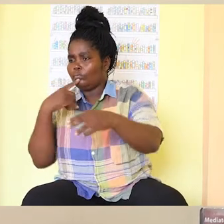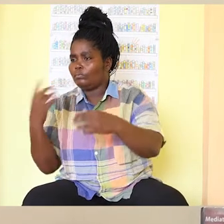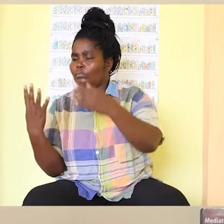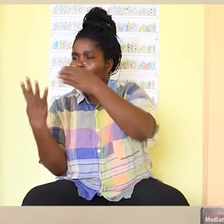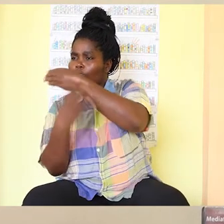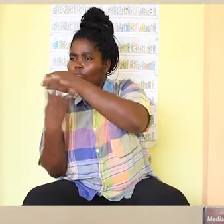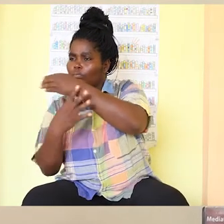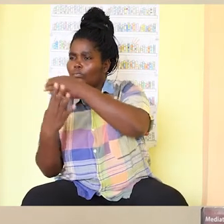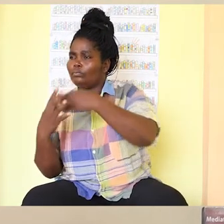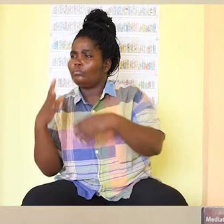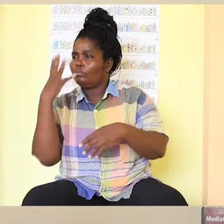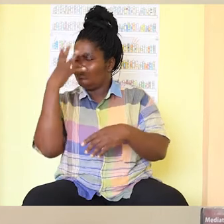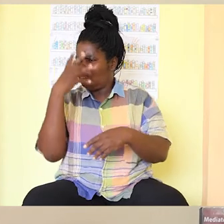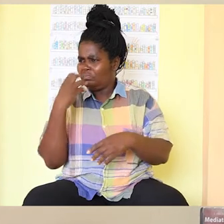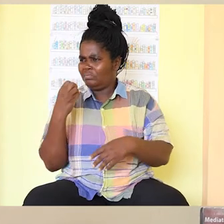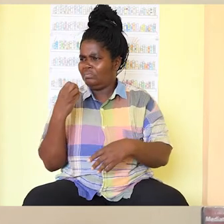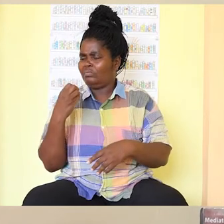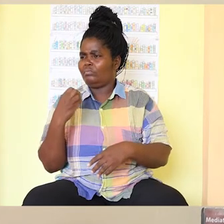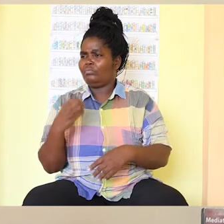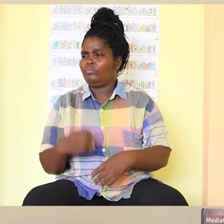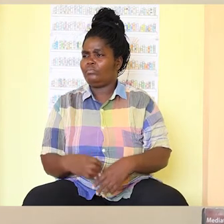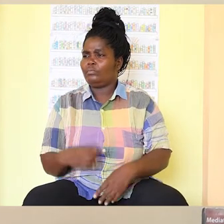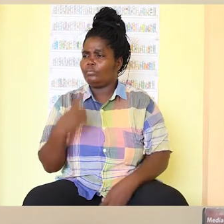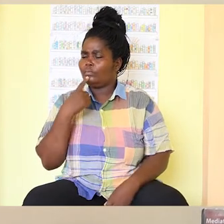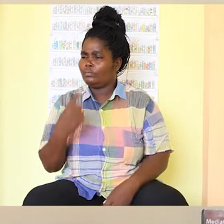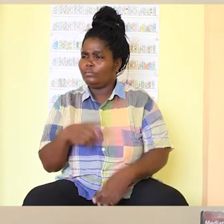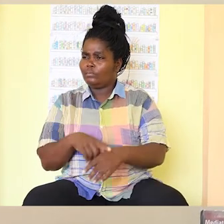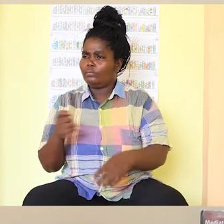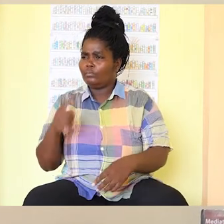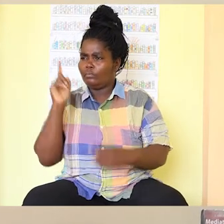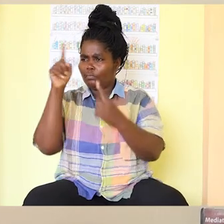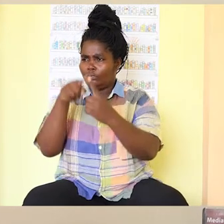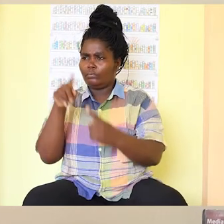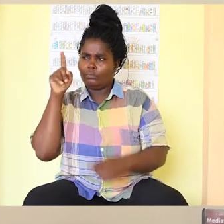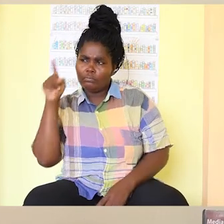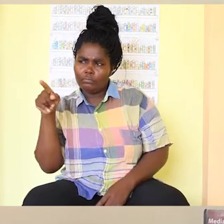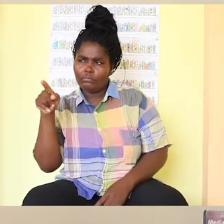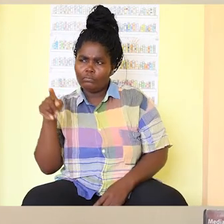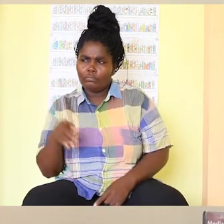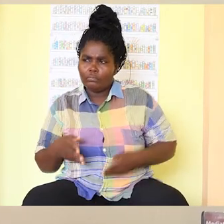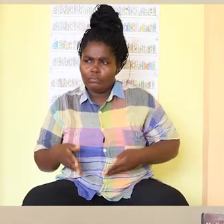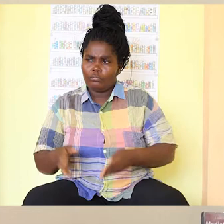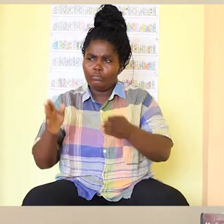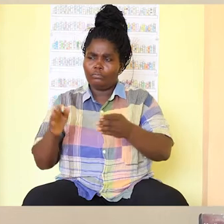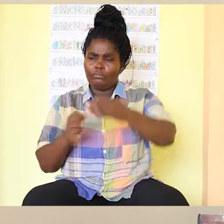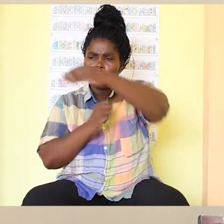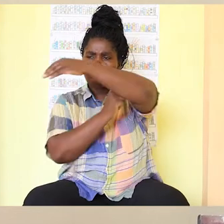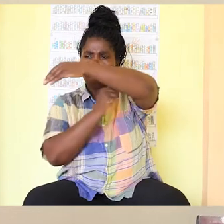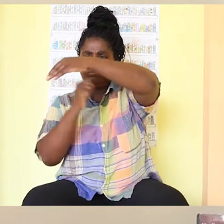hierba muy verde y hermosa. Pero para llegar allá había que cruzar un